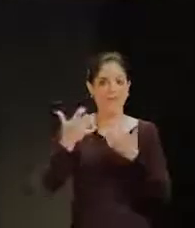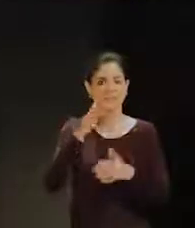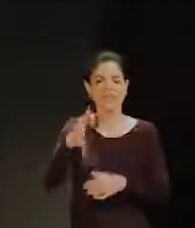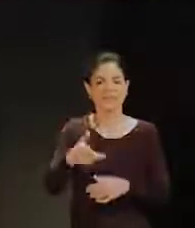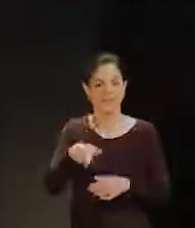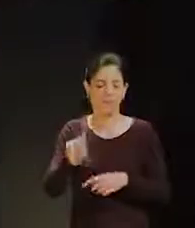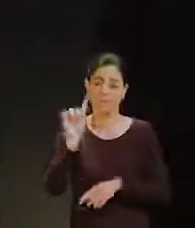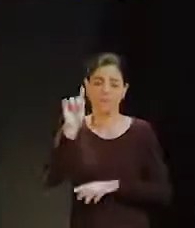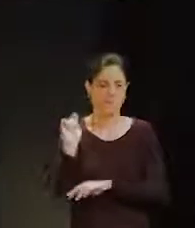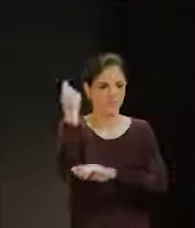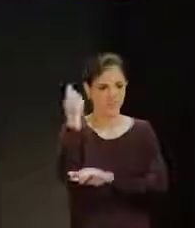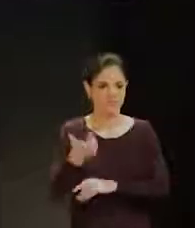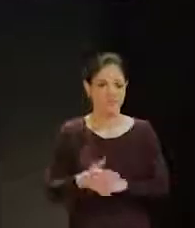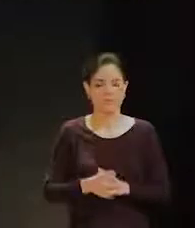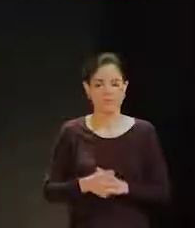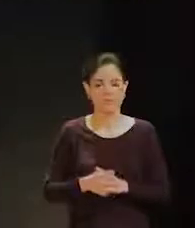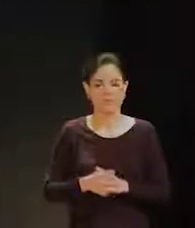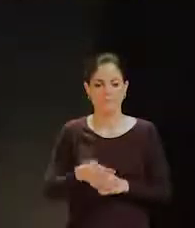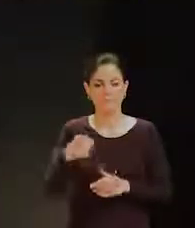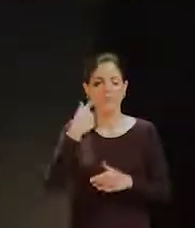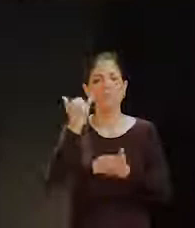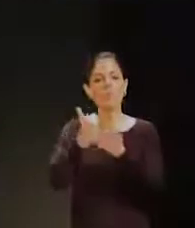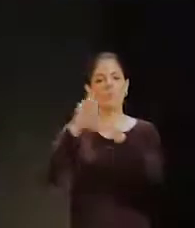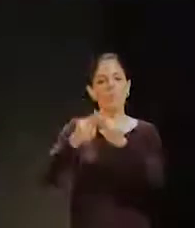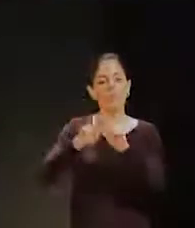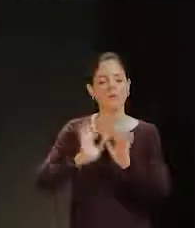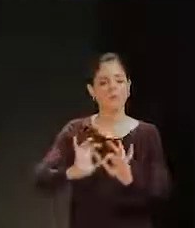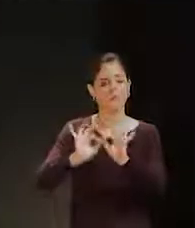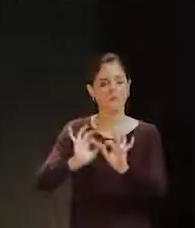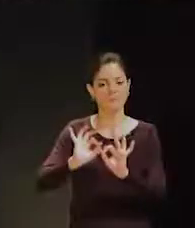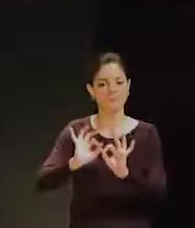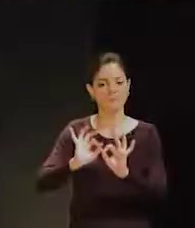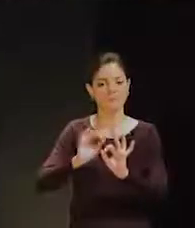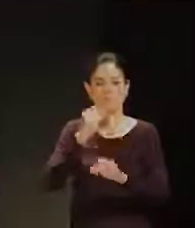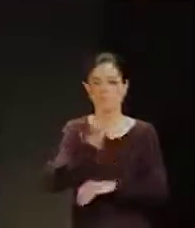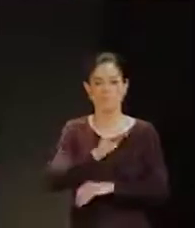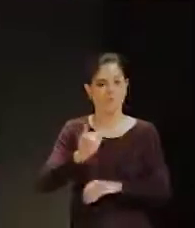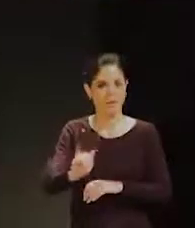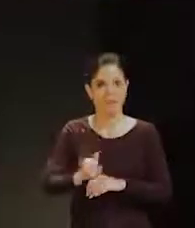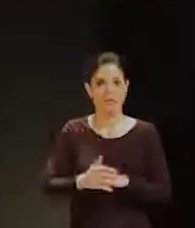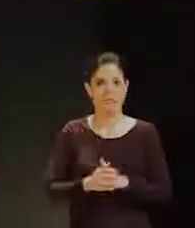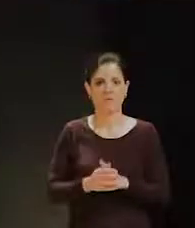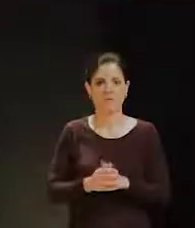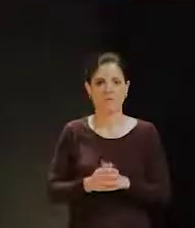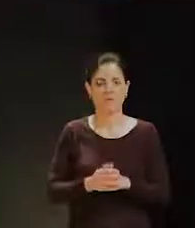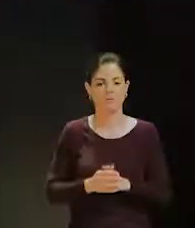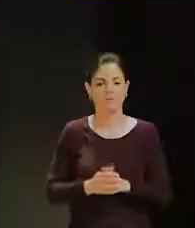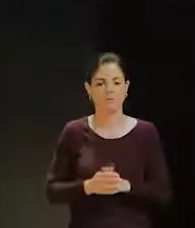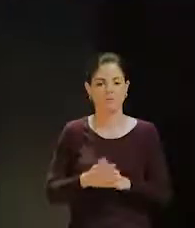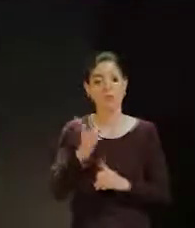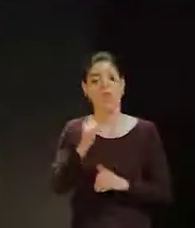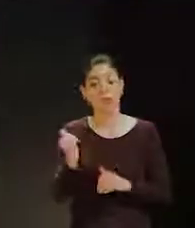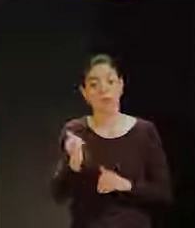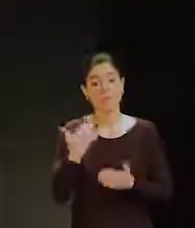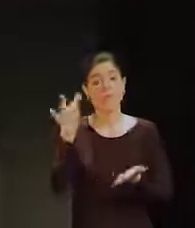mi triunfo. Le hicieron una prueba especial, lo logró entrar. Pero a la vez,